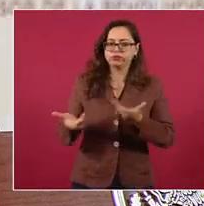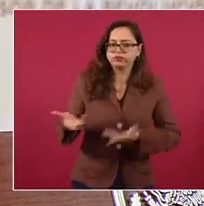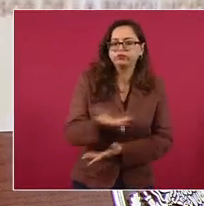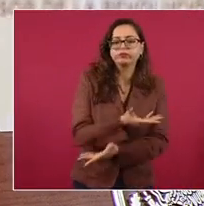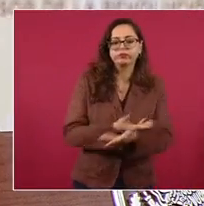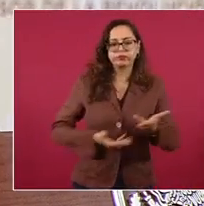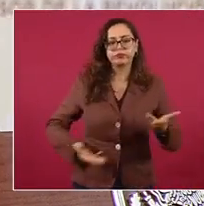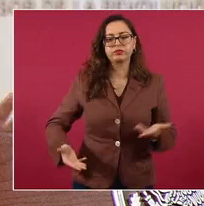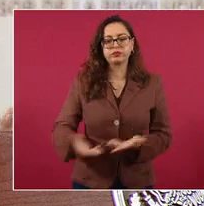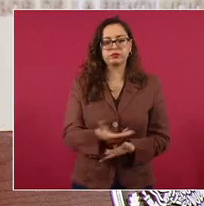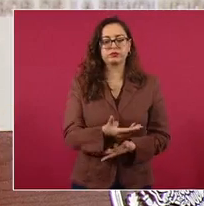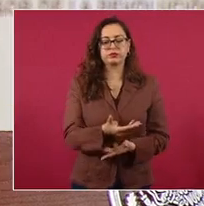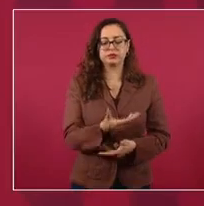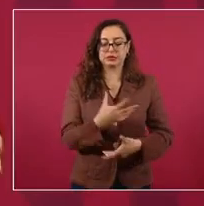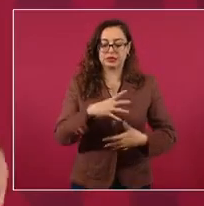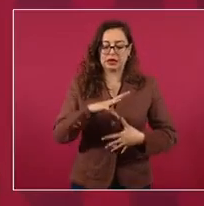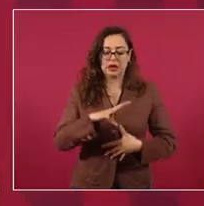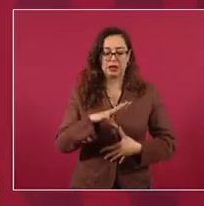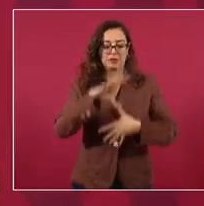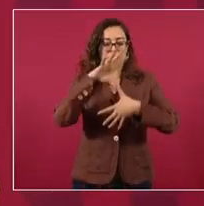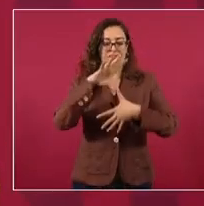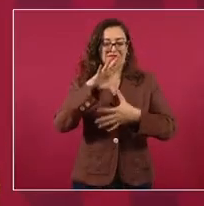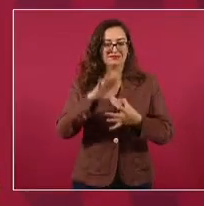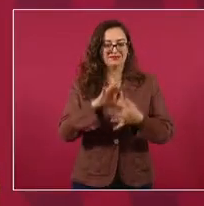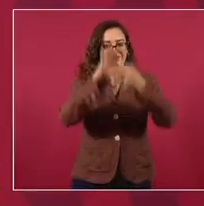Que América se convierta en una región.